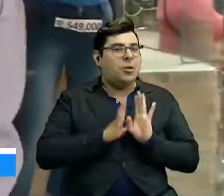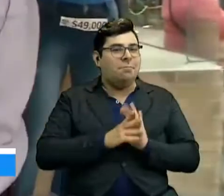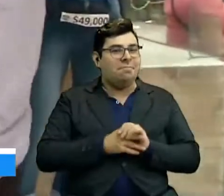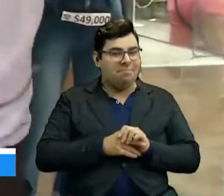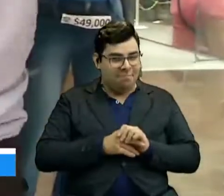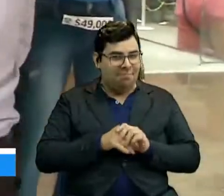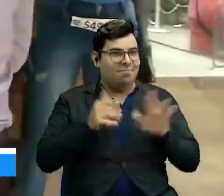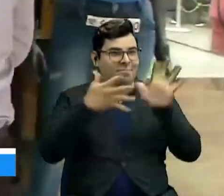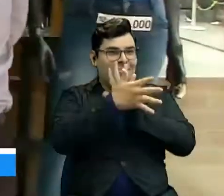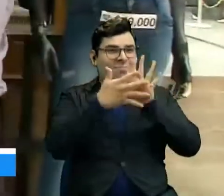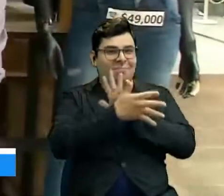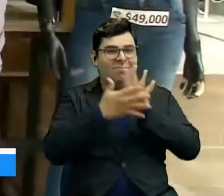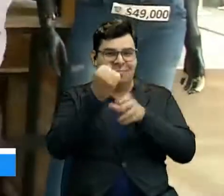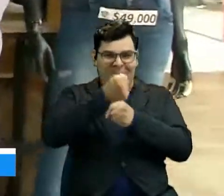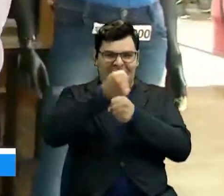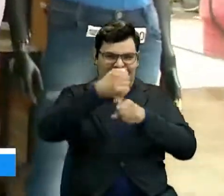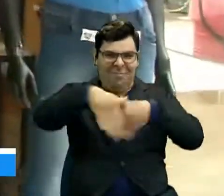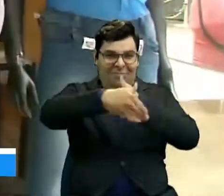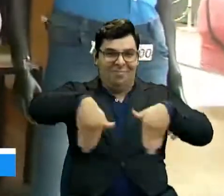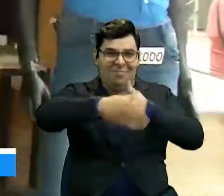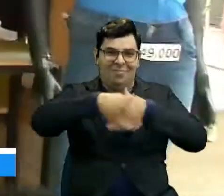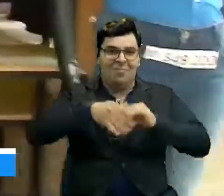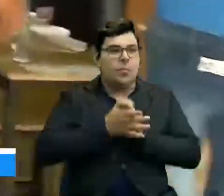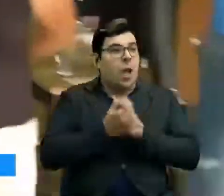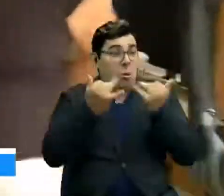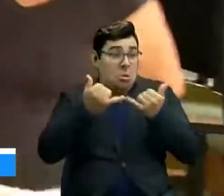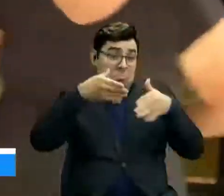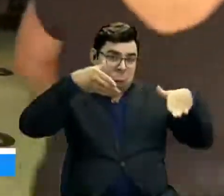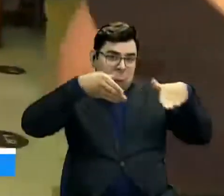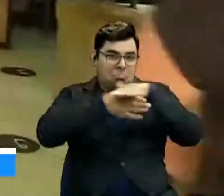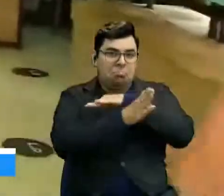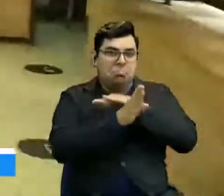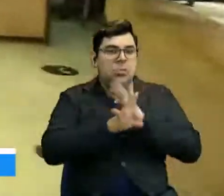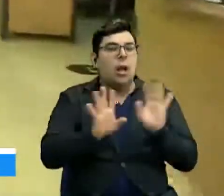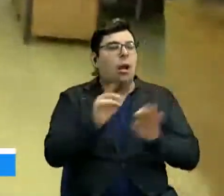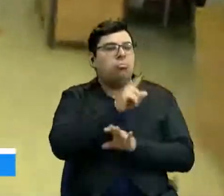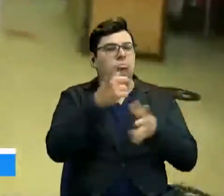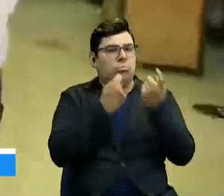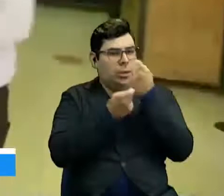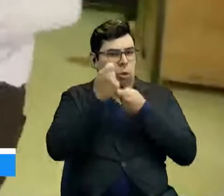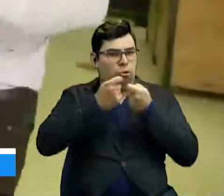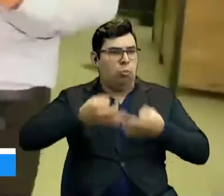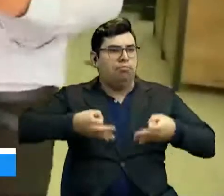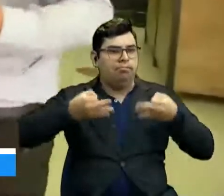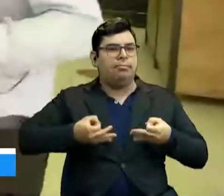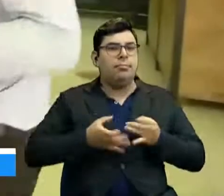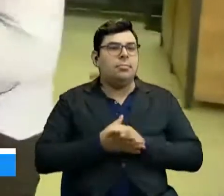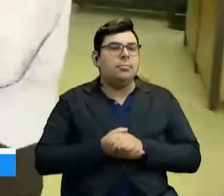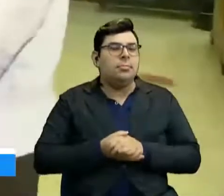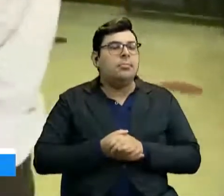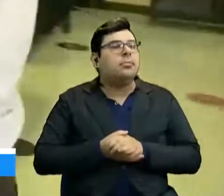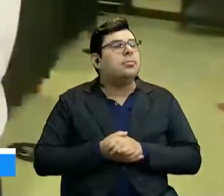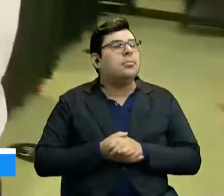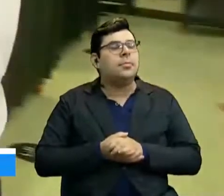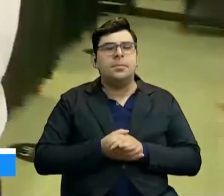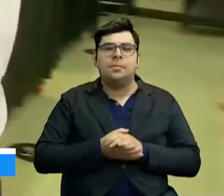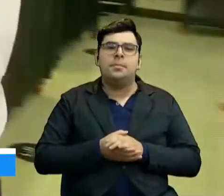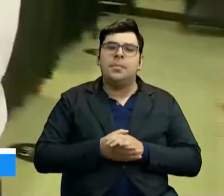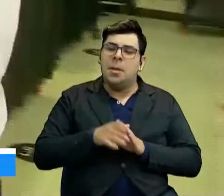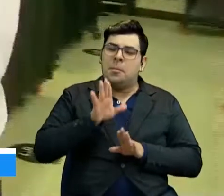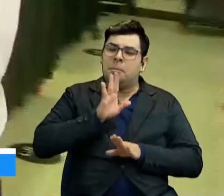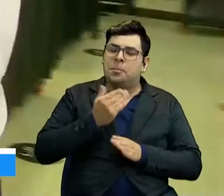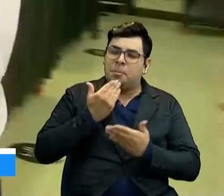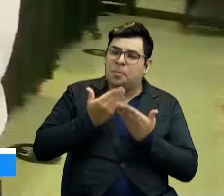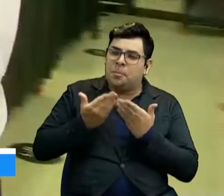trabajan en la calle vamos a entrar por acá ya al comercio organizado para ver qué opinan de esta nueva reapertura buenas tardes